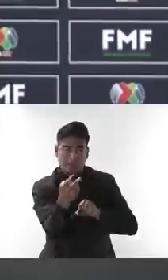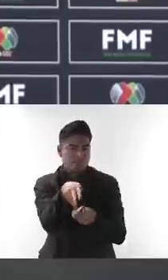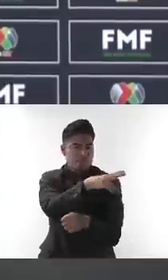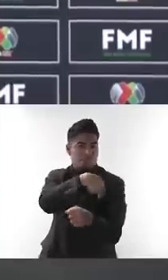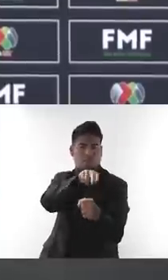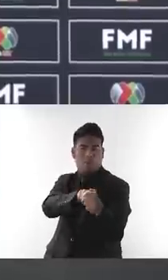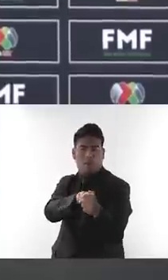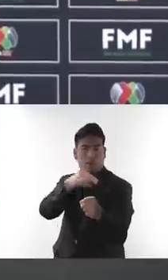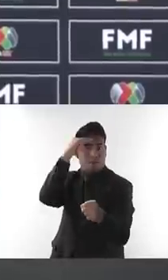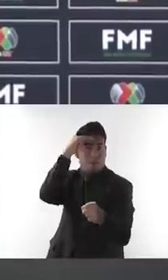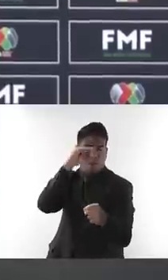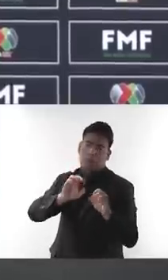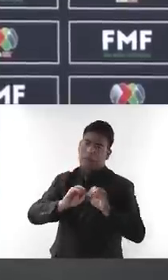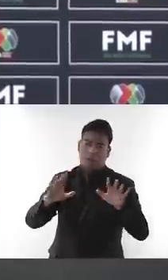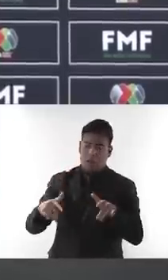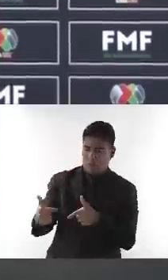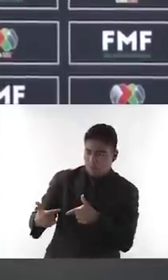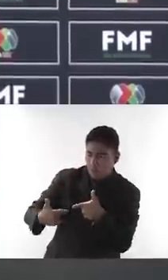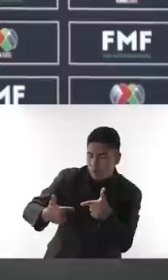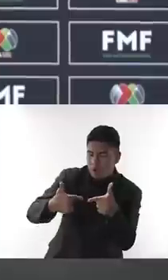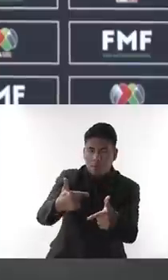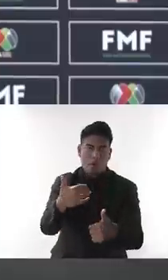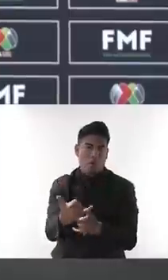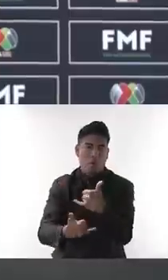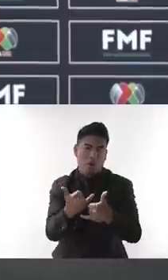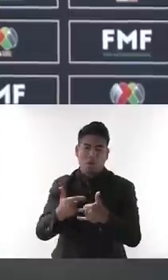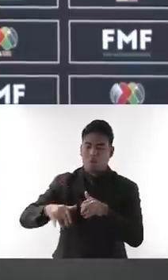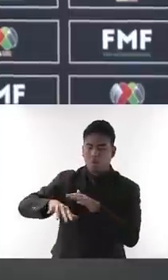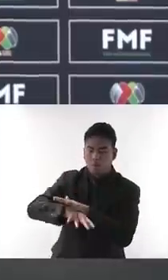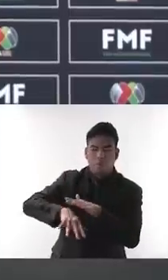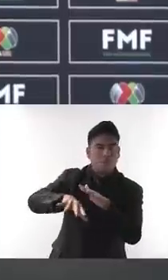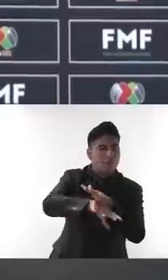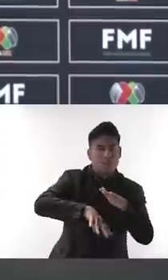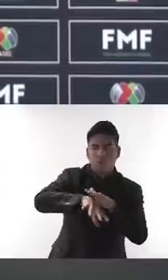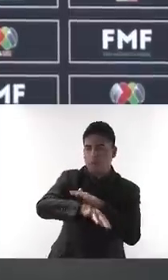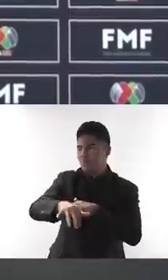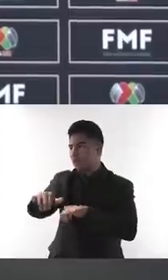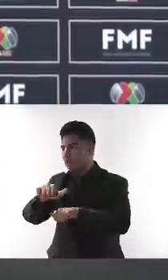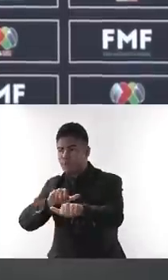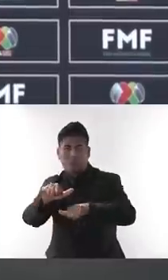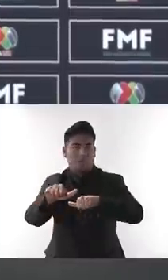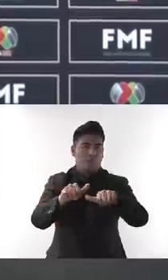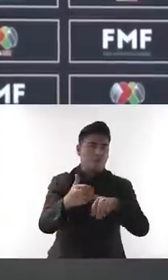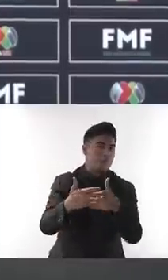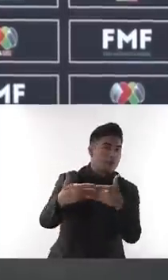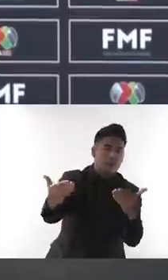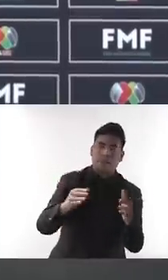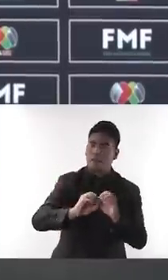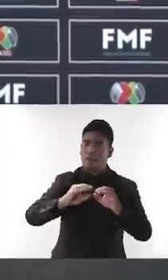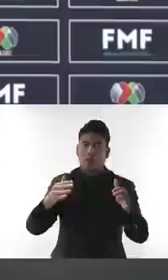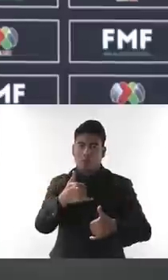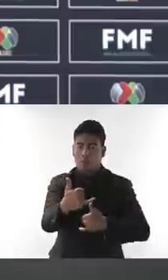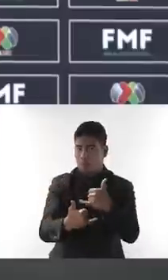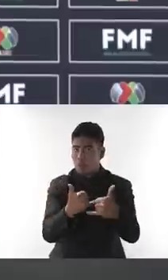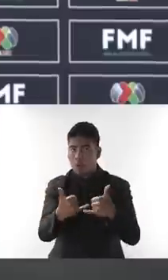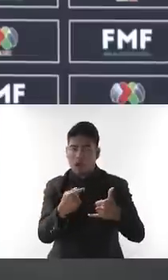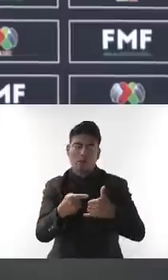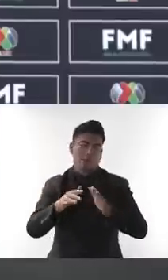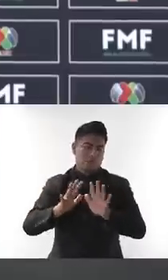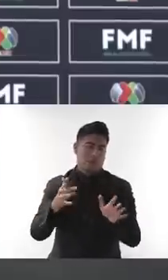el cambio generacional. Obviamente hemos visto jugadores que personalmente ya lo han ido